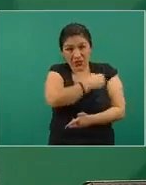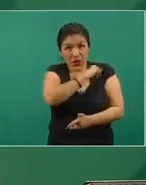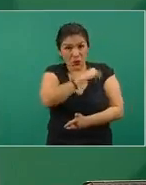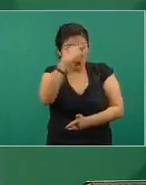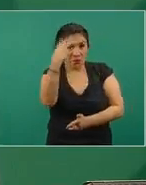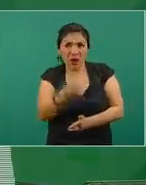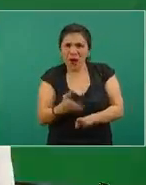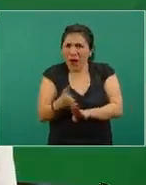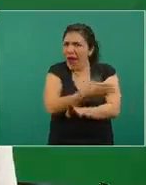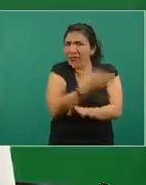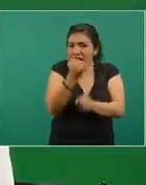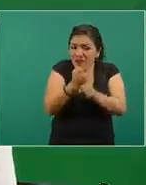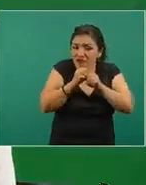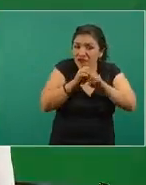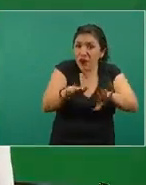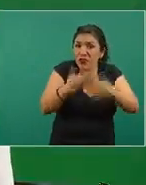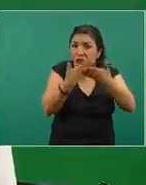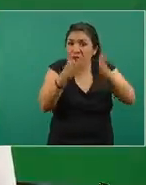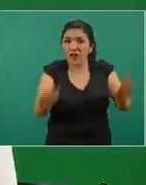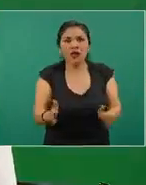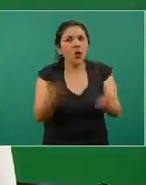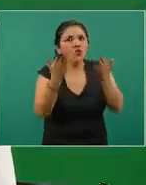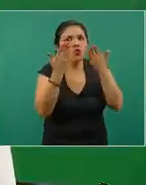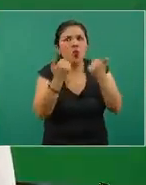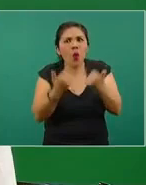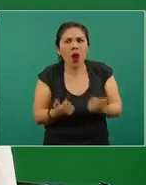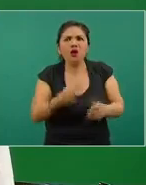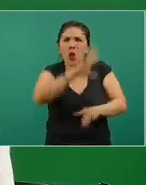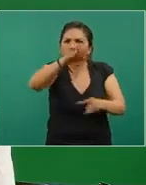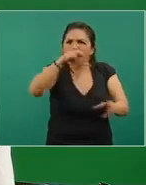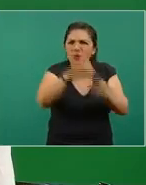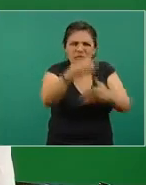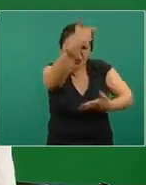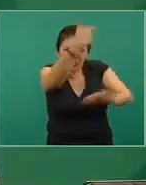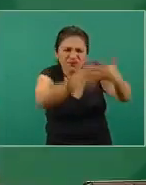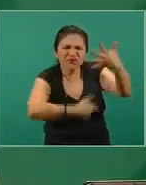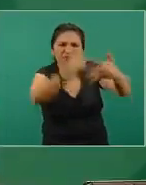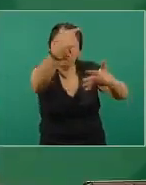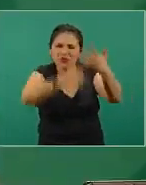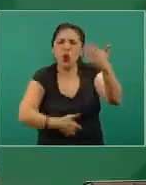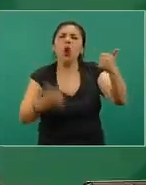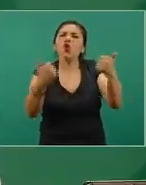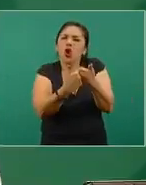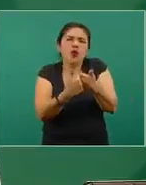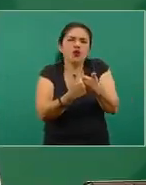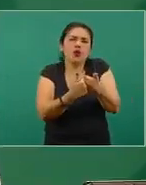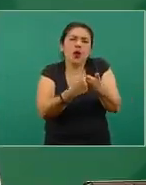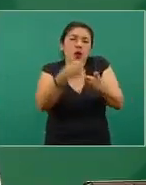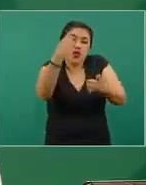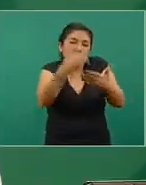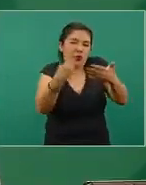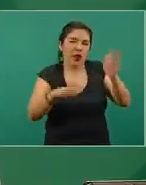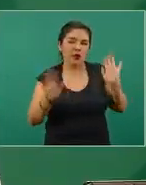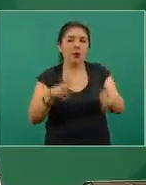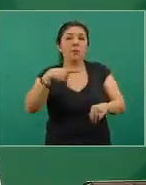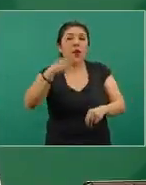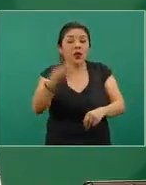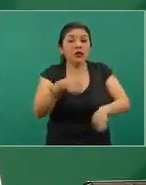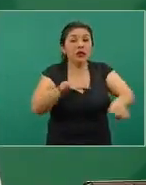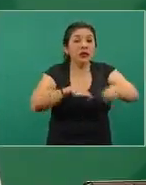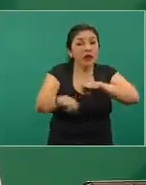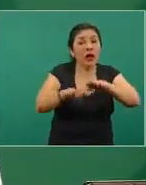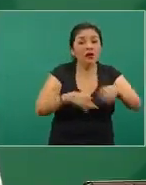de México, datos abiertos, bases de datos completas, desde luego sin identificadores, pero ha sido un trabajo de